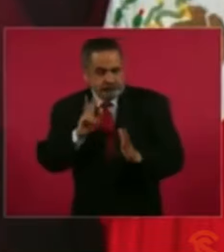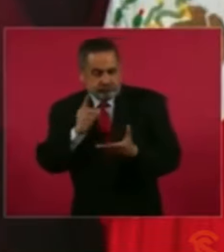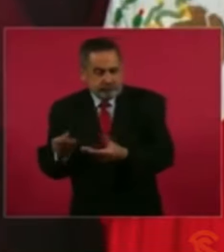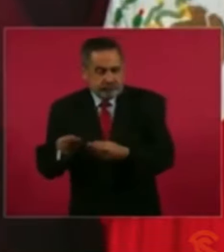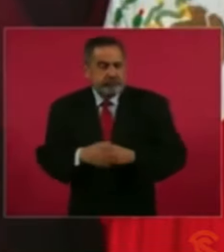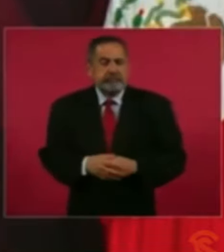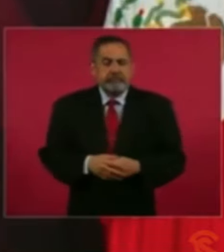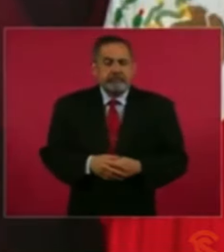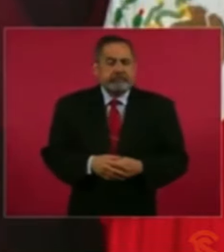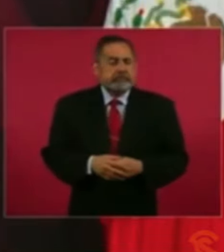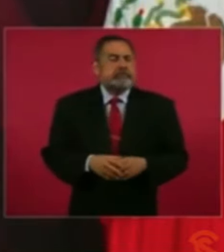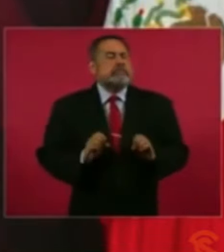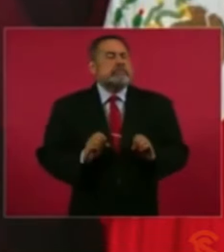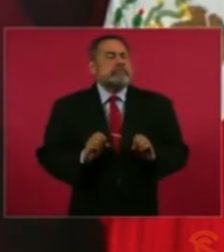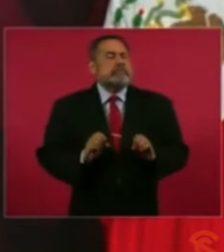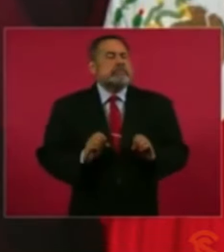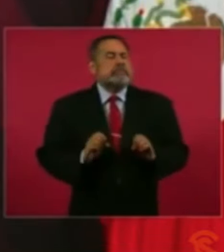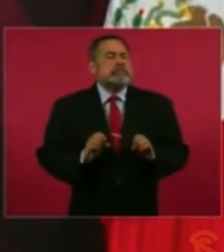Porque no se puede.